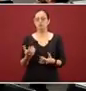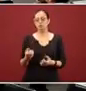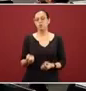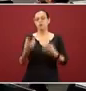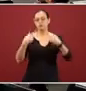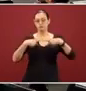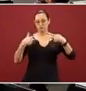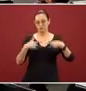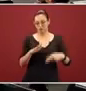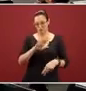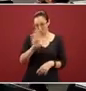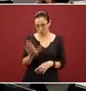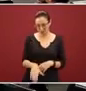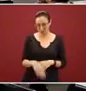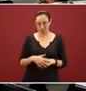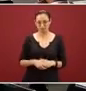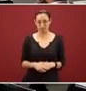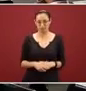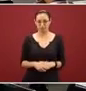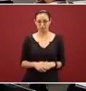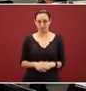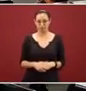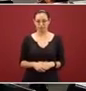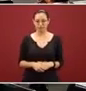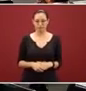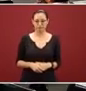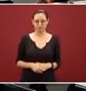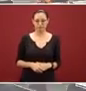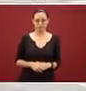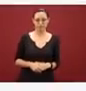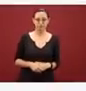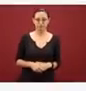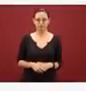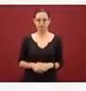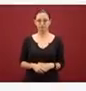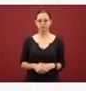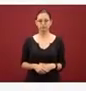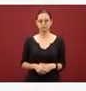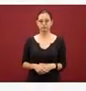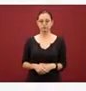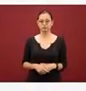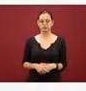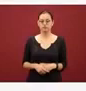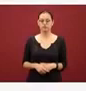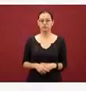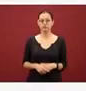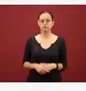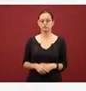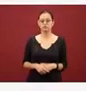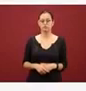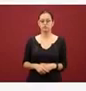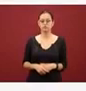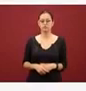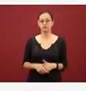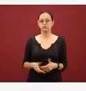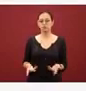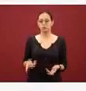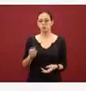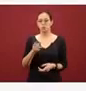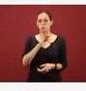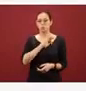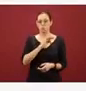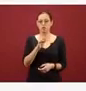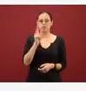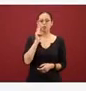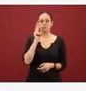defunciones. En esta diapositiva vamos a estar en su momento actualizando este dato, y ustedes pueden